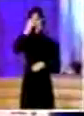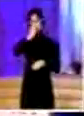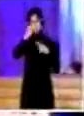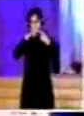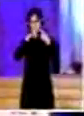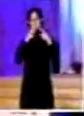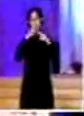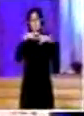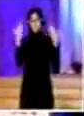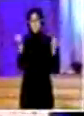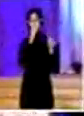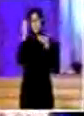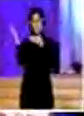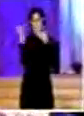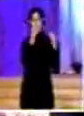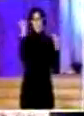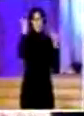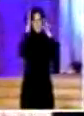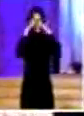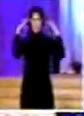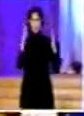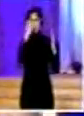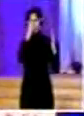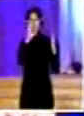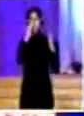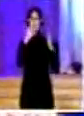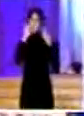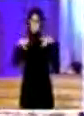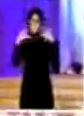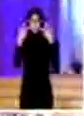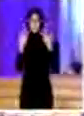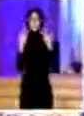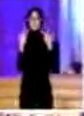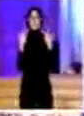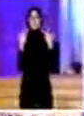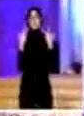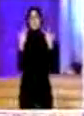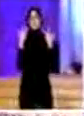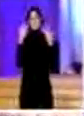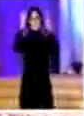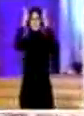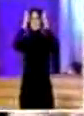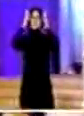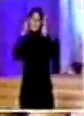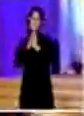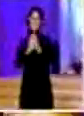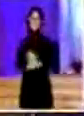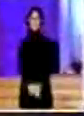titula Bienvenidos al Chismo Circo. Con el permiso de ustedes, nos dejamos el tocado.